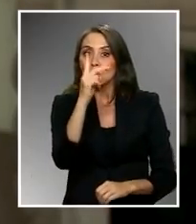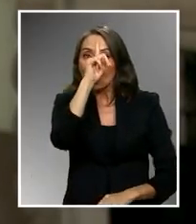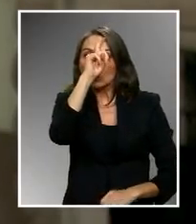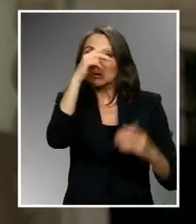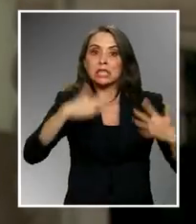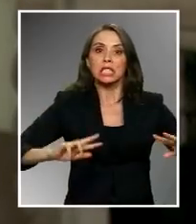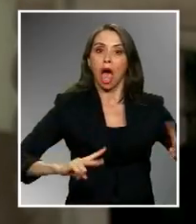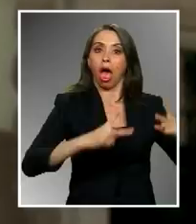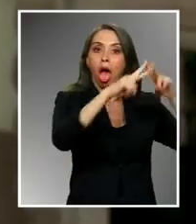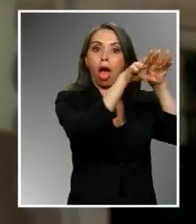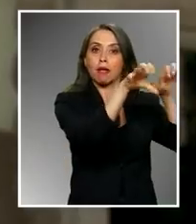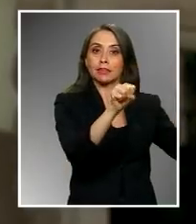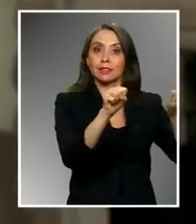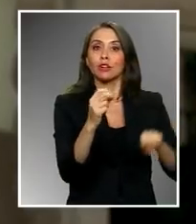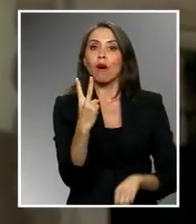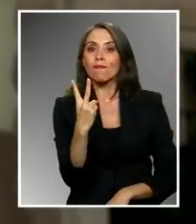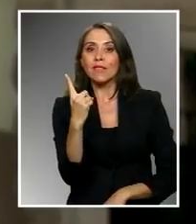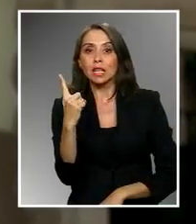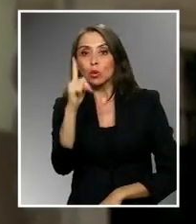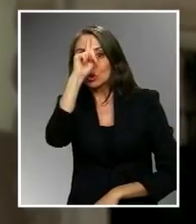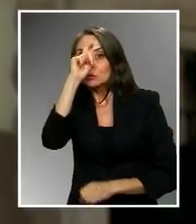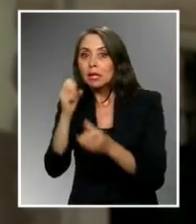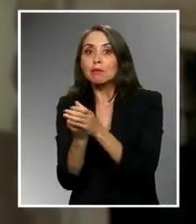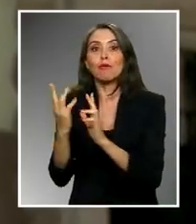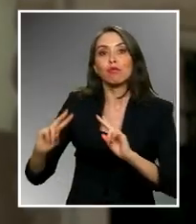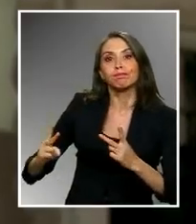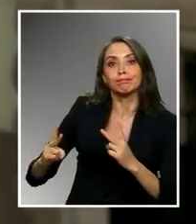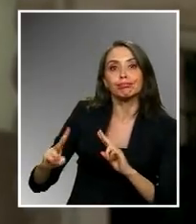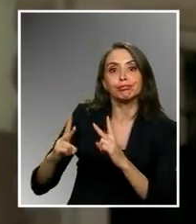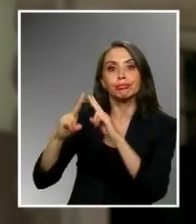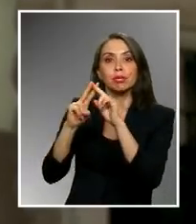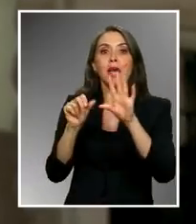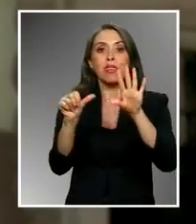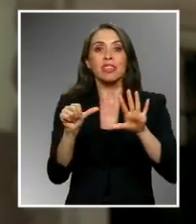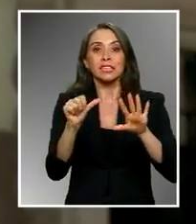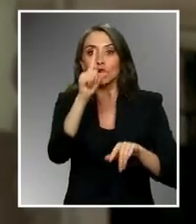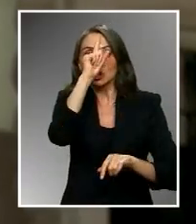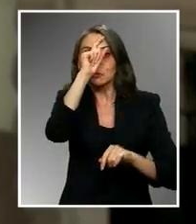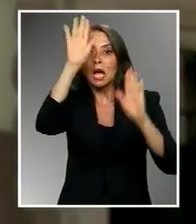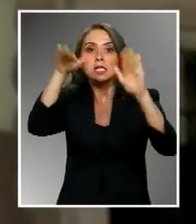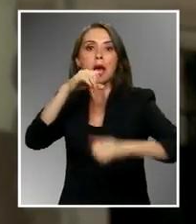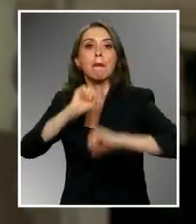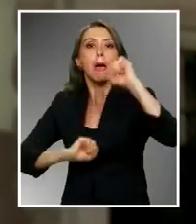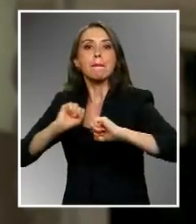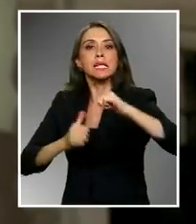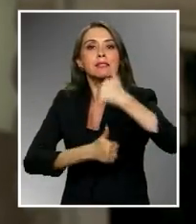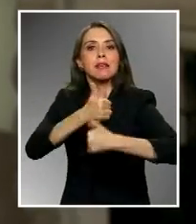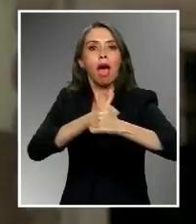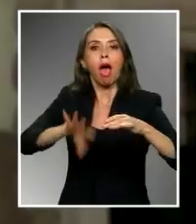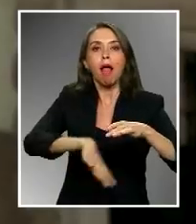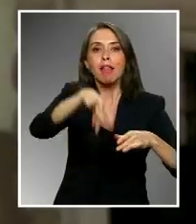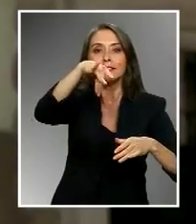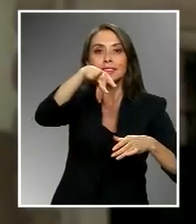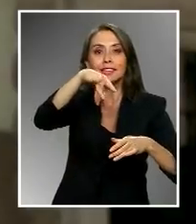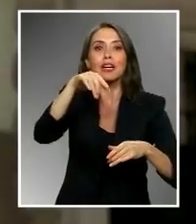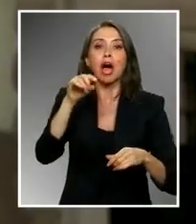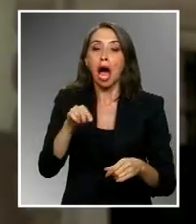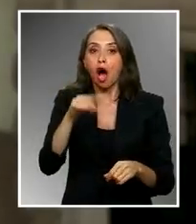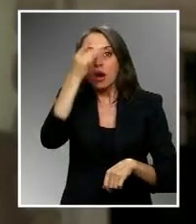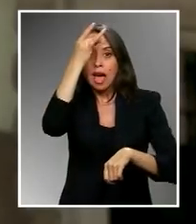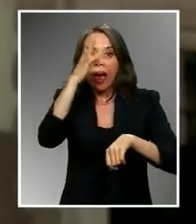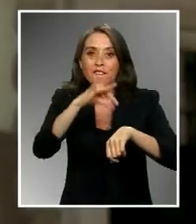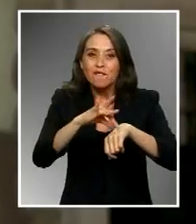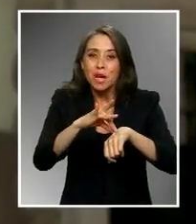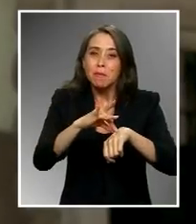construidos 21 en plena contribución y 16 en proceso de licitación y que hoy el tratamiento de la